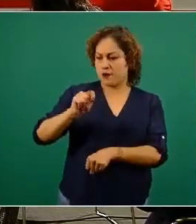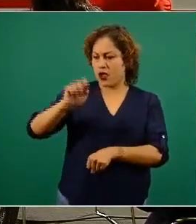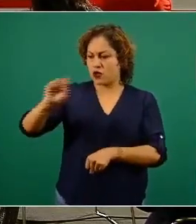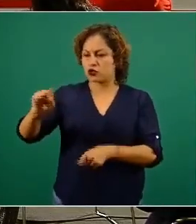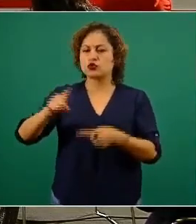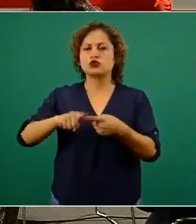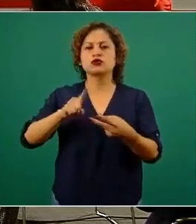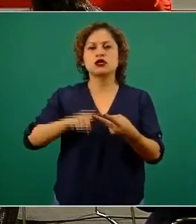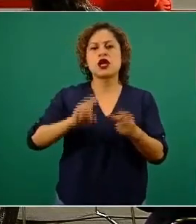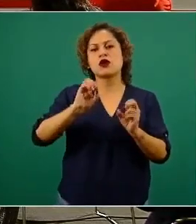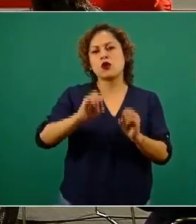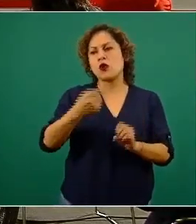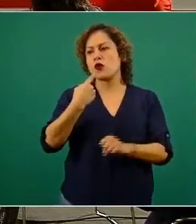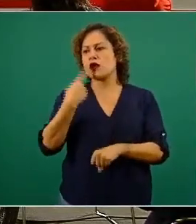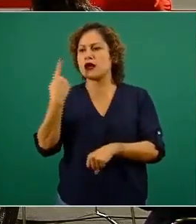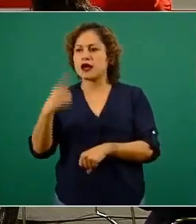etcétera.